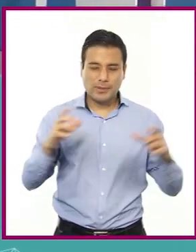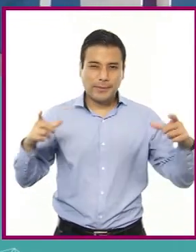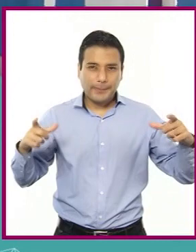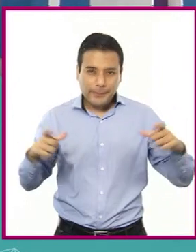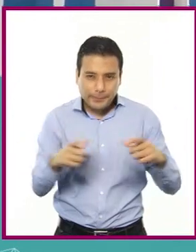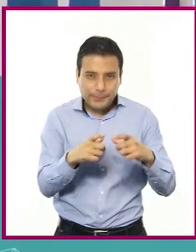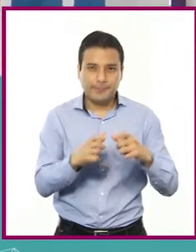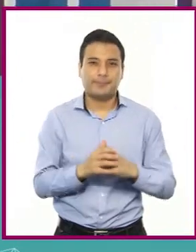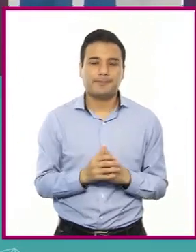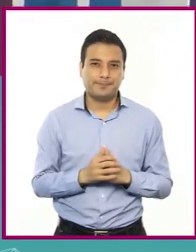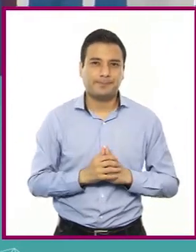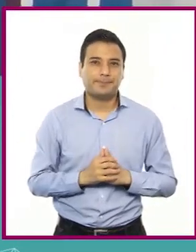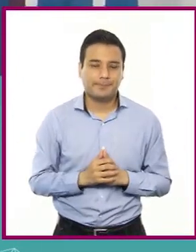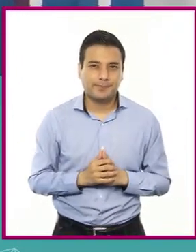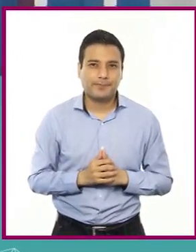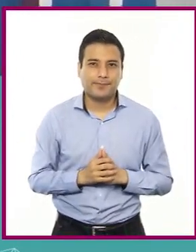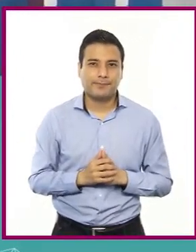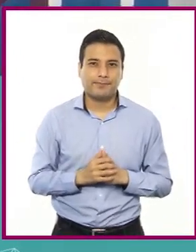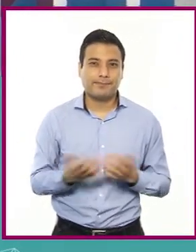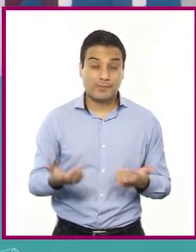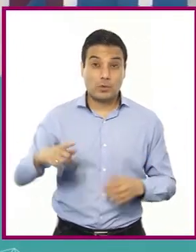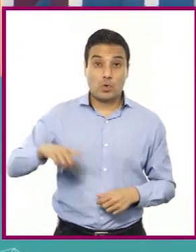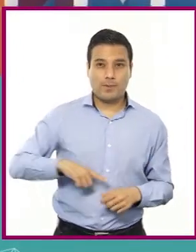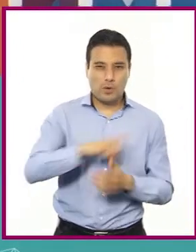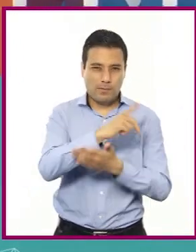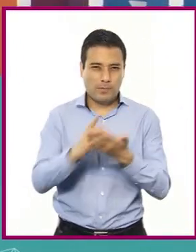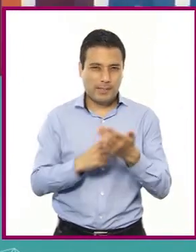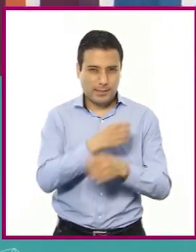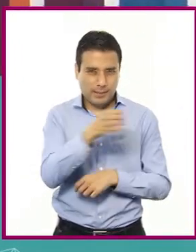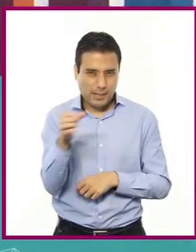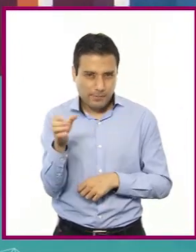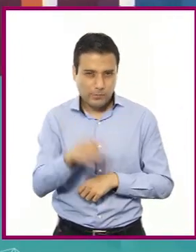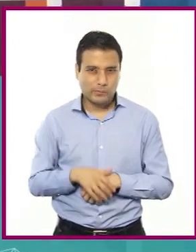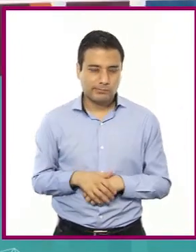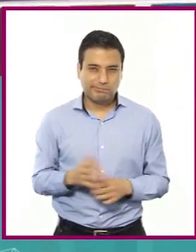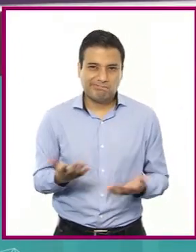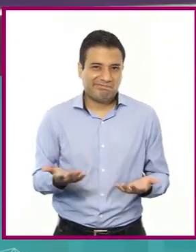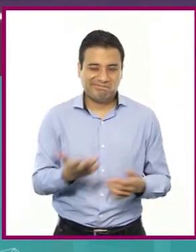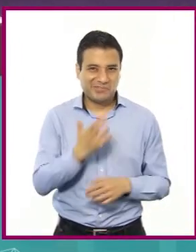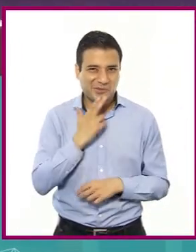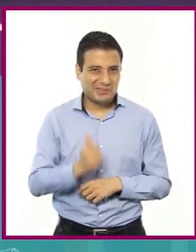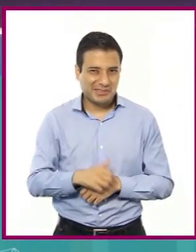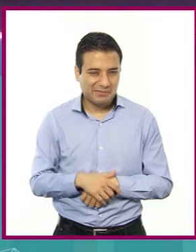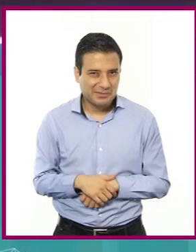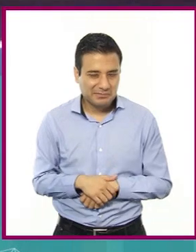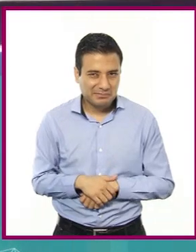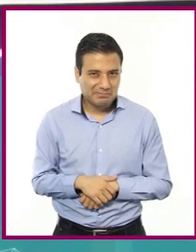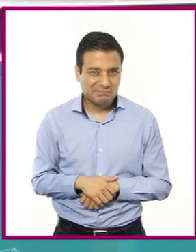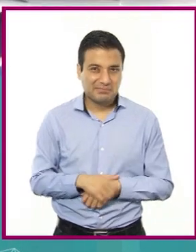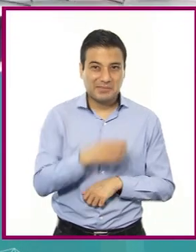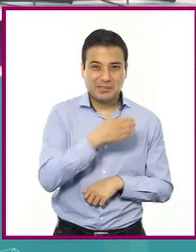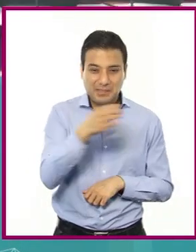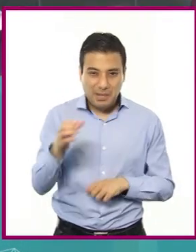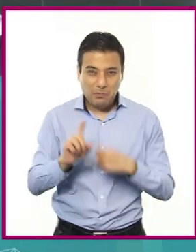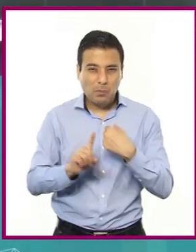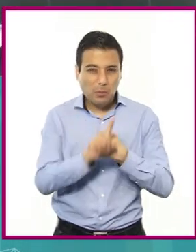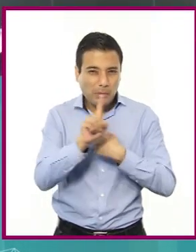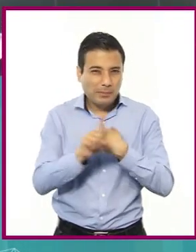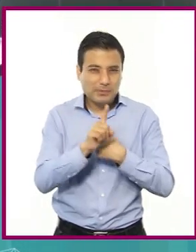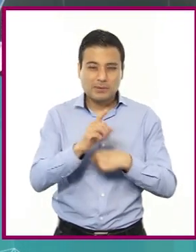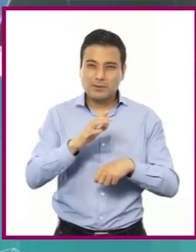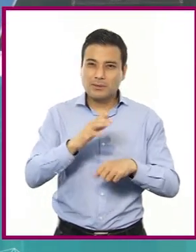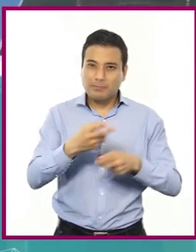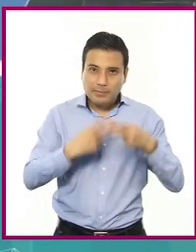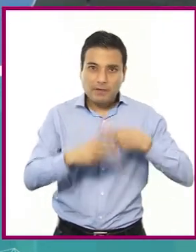agotamiento. Las políticas agrícolas se volvieron insostenibles, los problemas del campo se agudizaron y